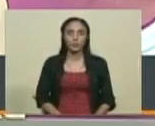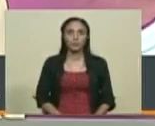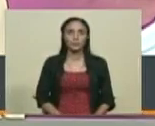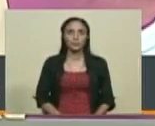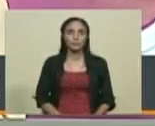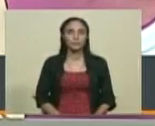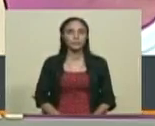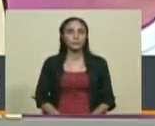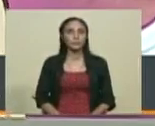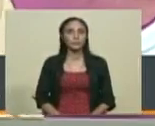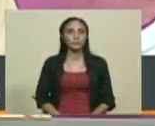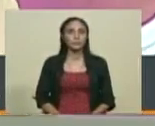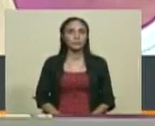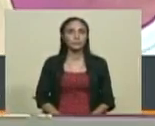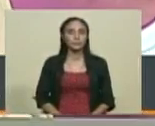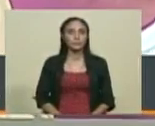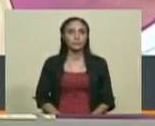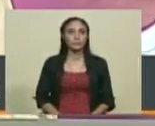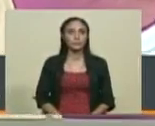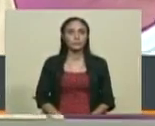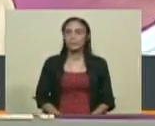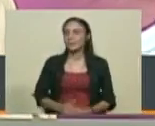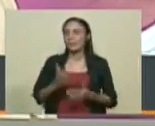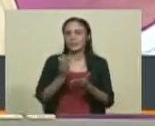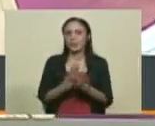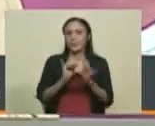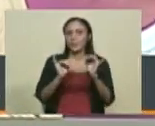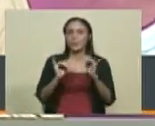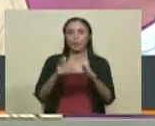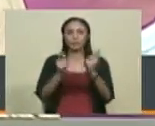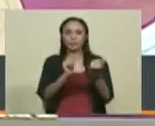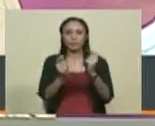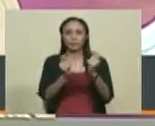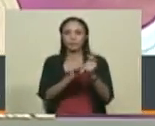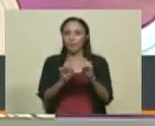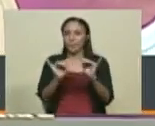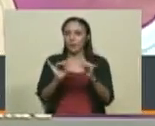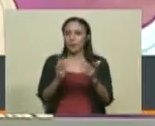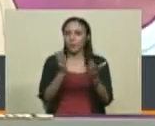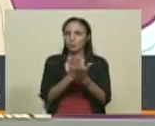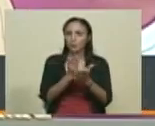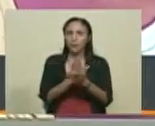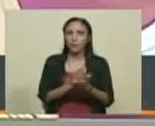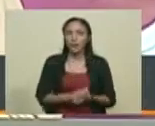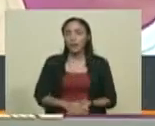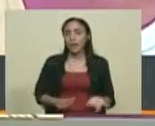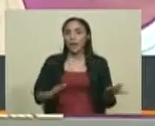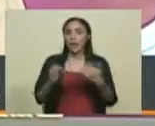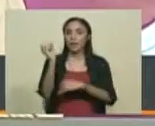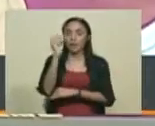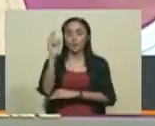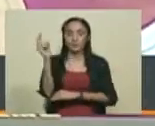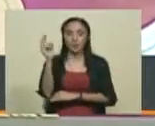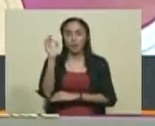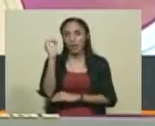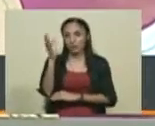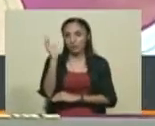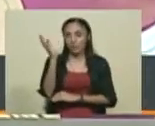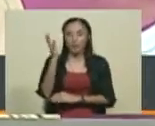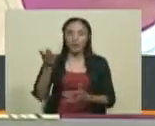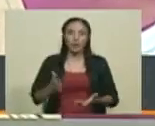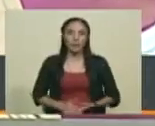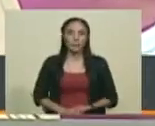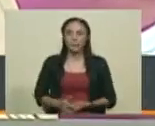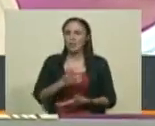porque siempre en el ejercicio de un debate y de asambleas, de talleres como este, surge